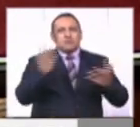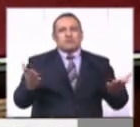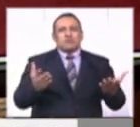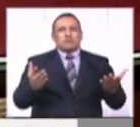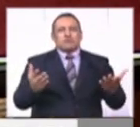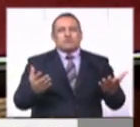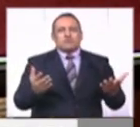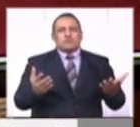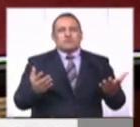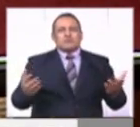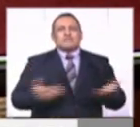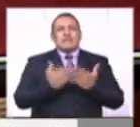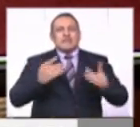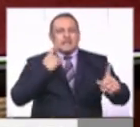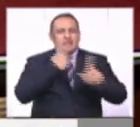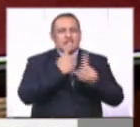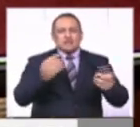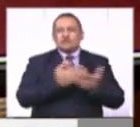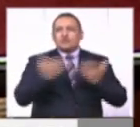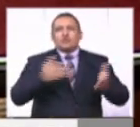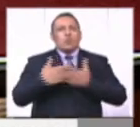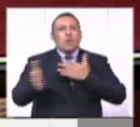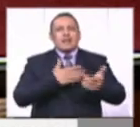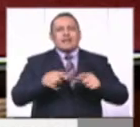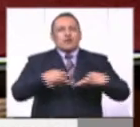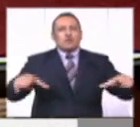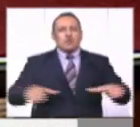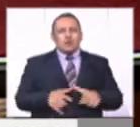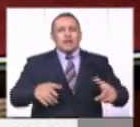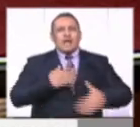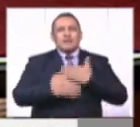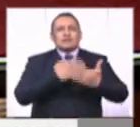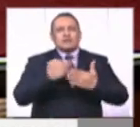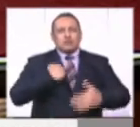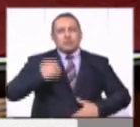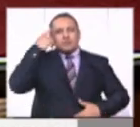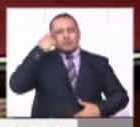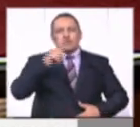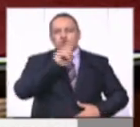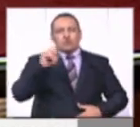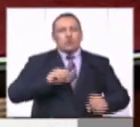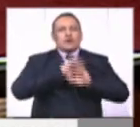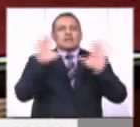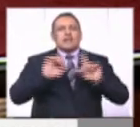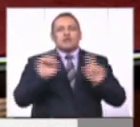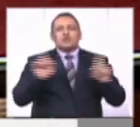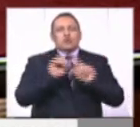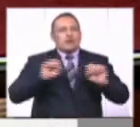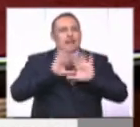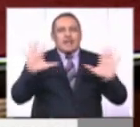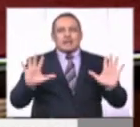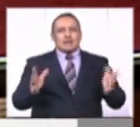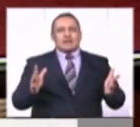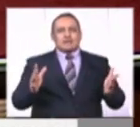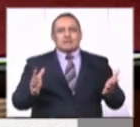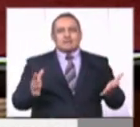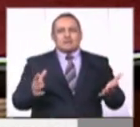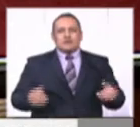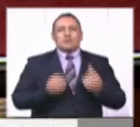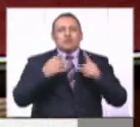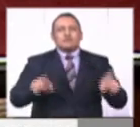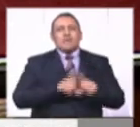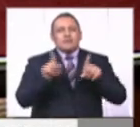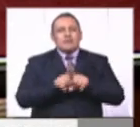objetivos de ir por donde sea tambaleando con una ideología no Clara ni siquiera Clara